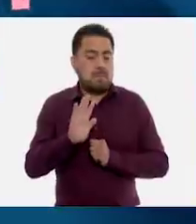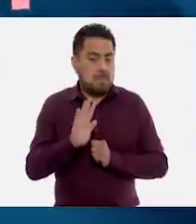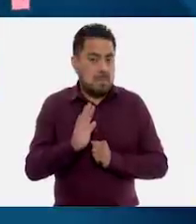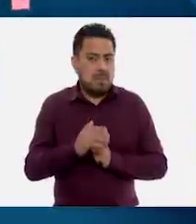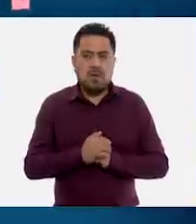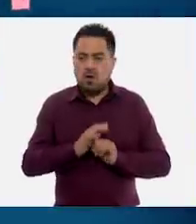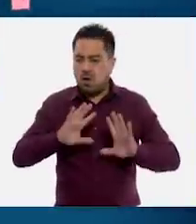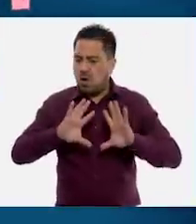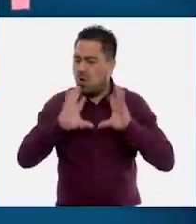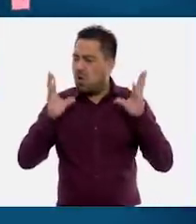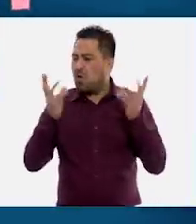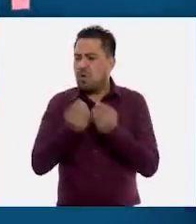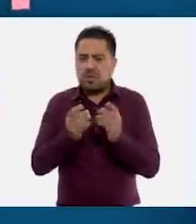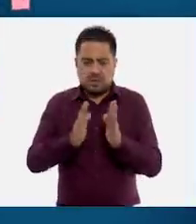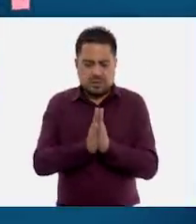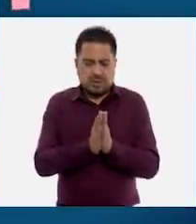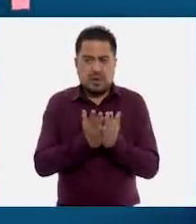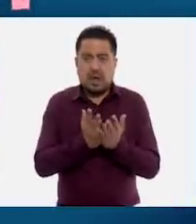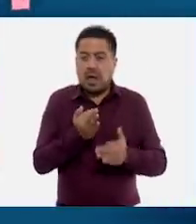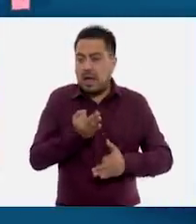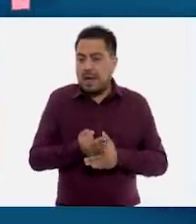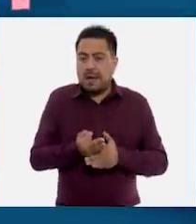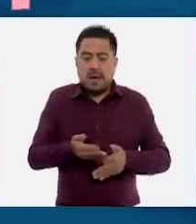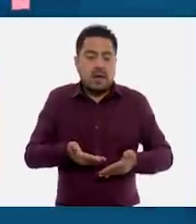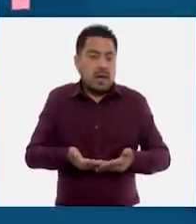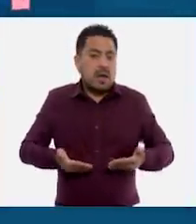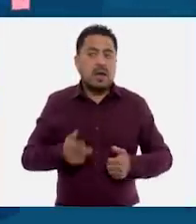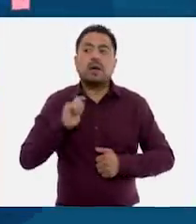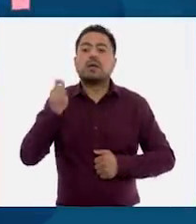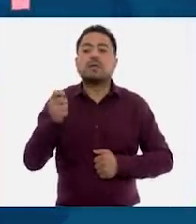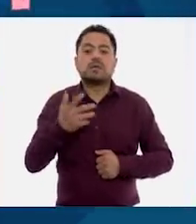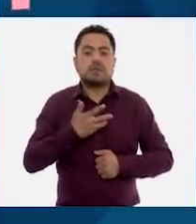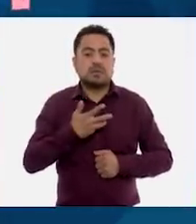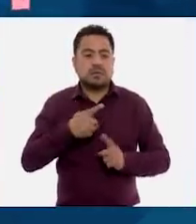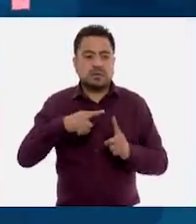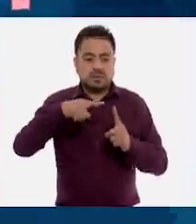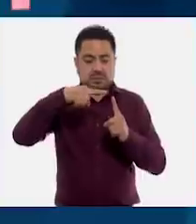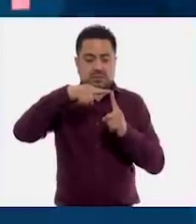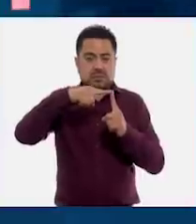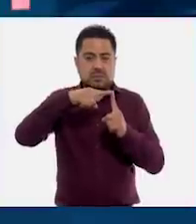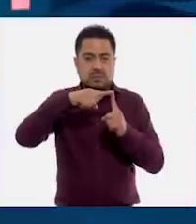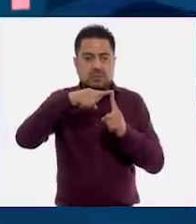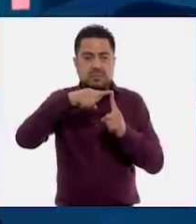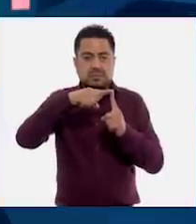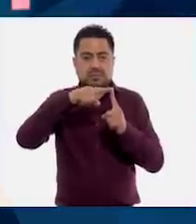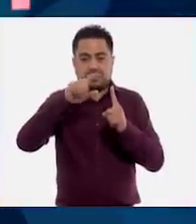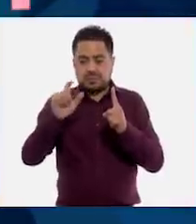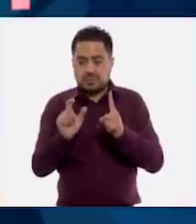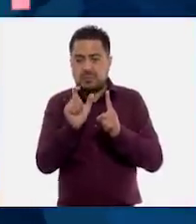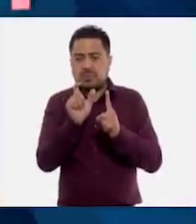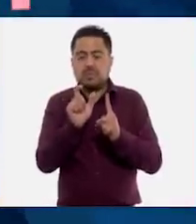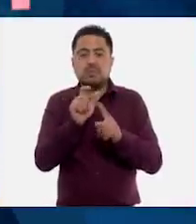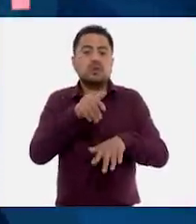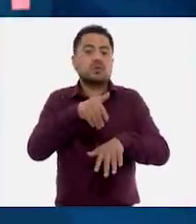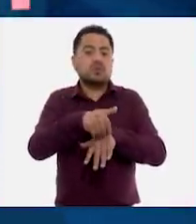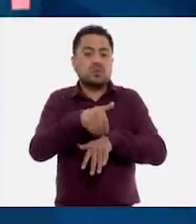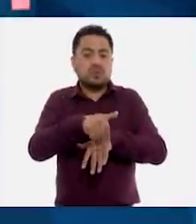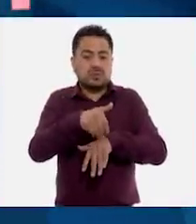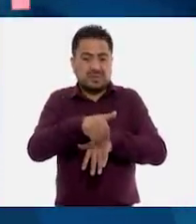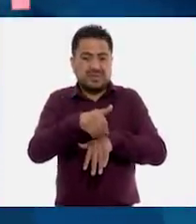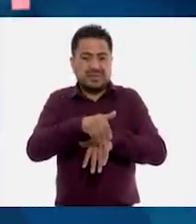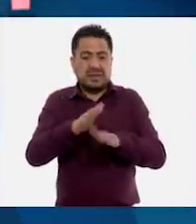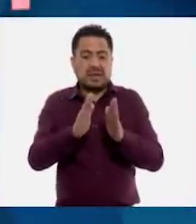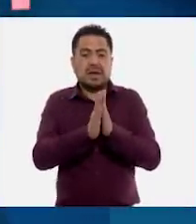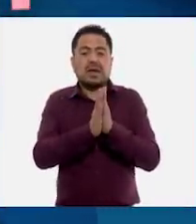que el total de libros ahora está en el dividendo. Muy bien. Y la cantidad